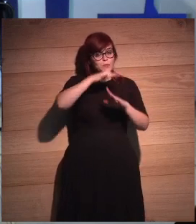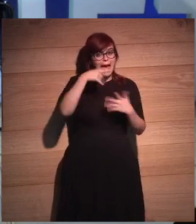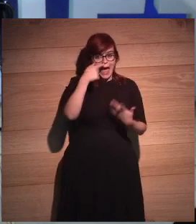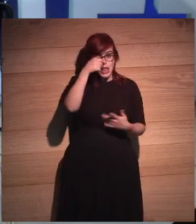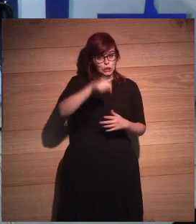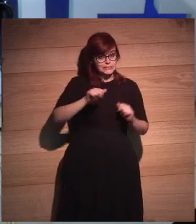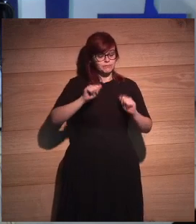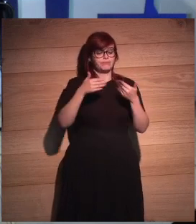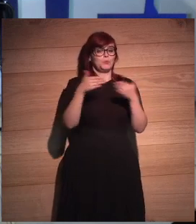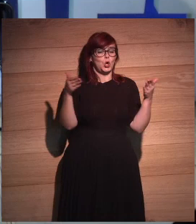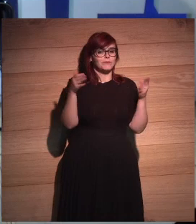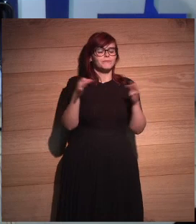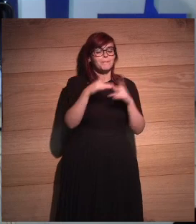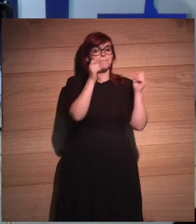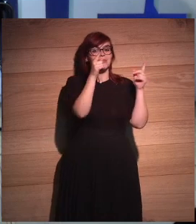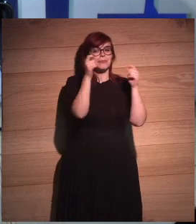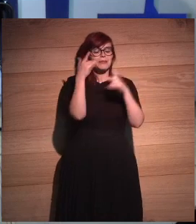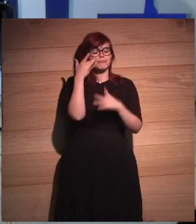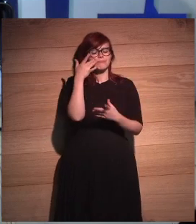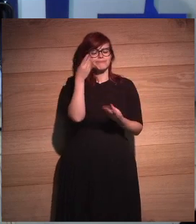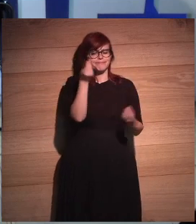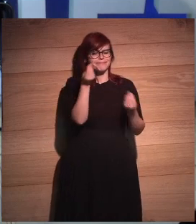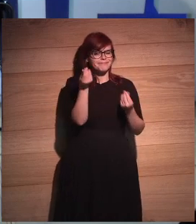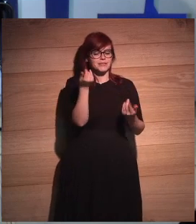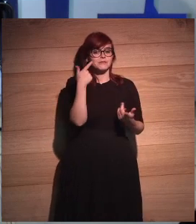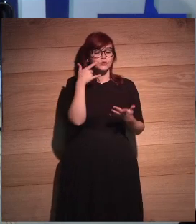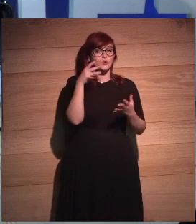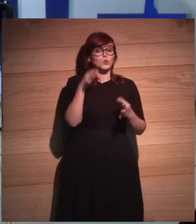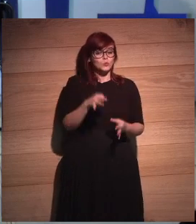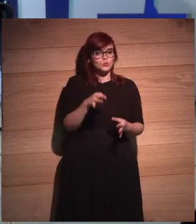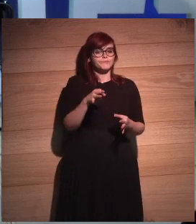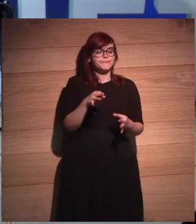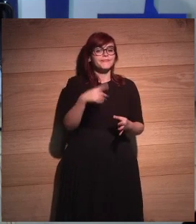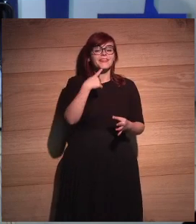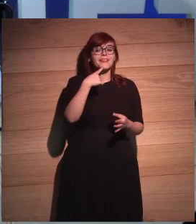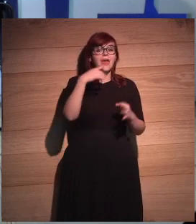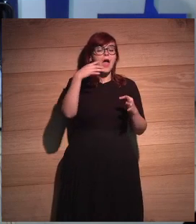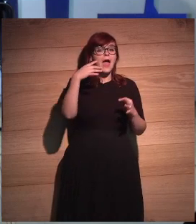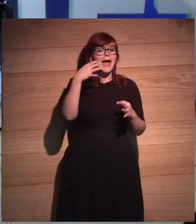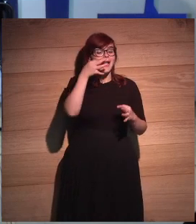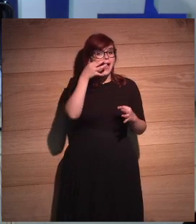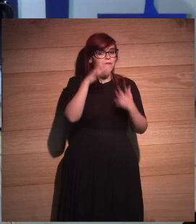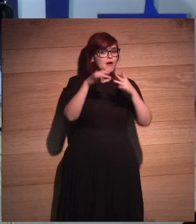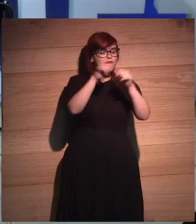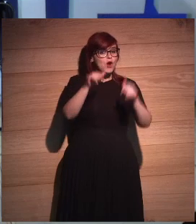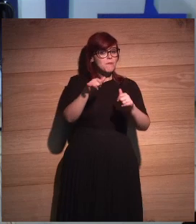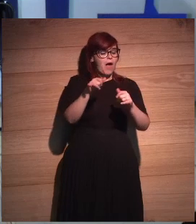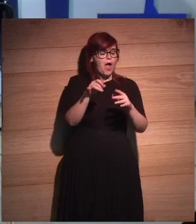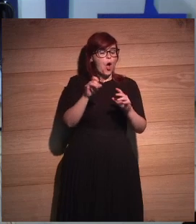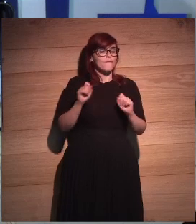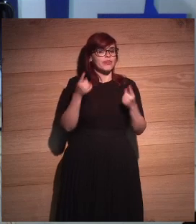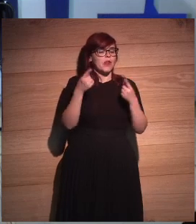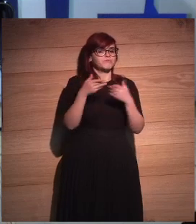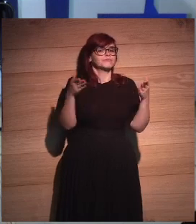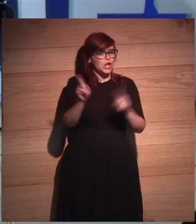año, hemos empezado a ver los primeros signos en los que dicen que realmente no es la manera a seguir, ¿no? Sino